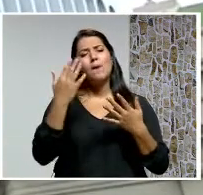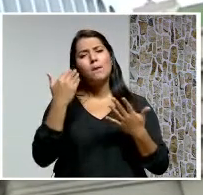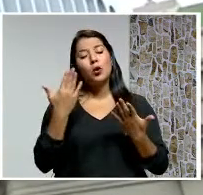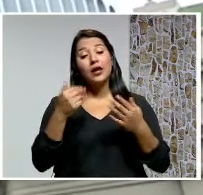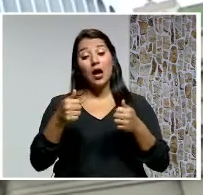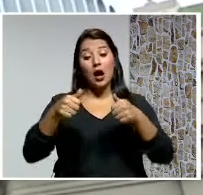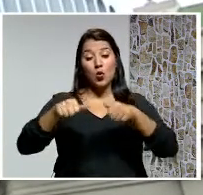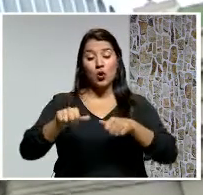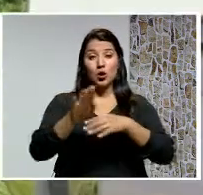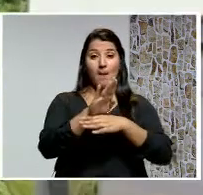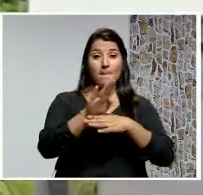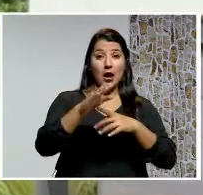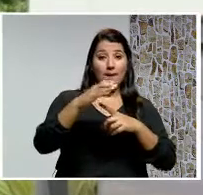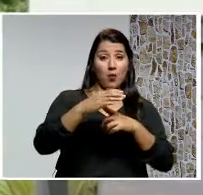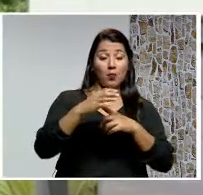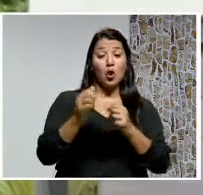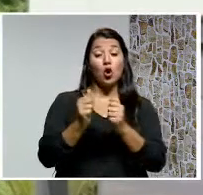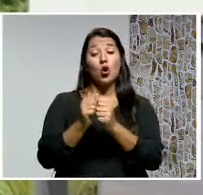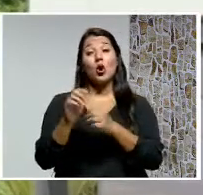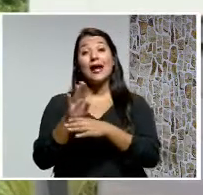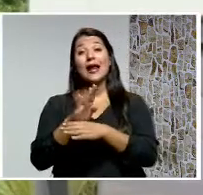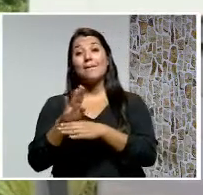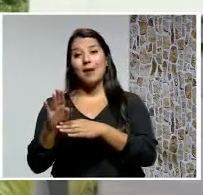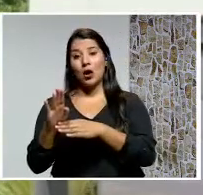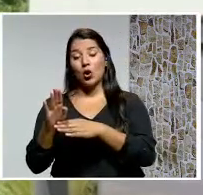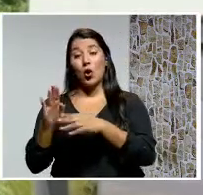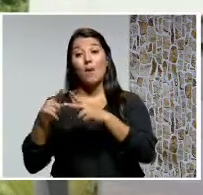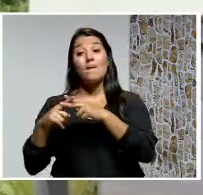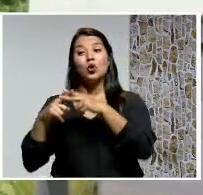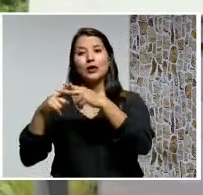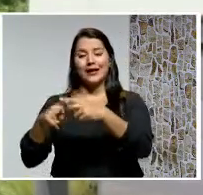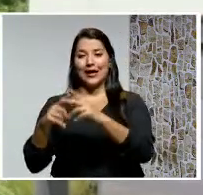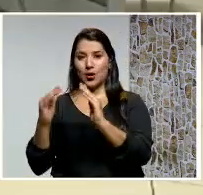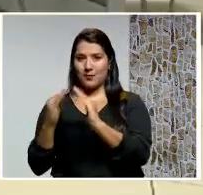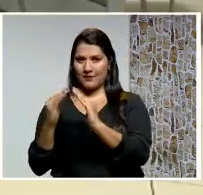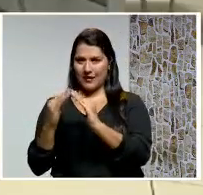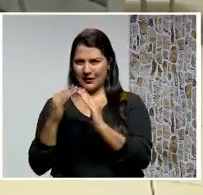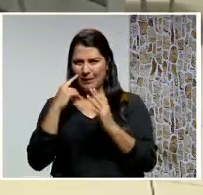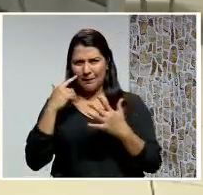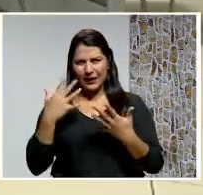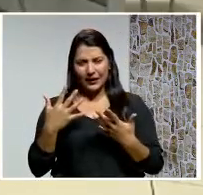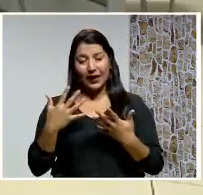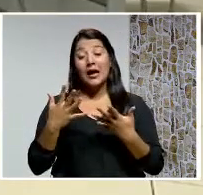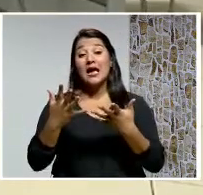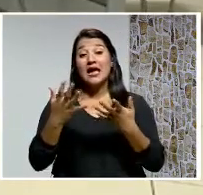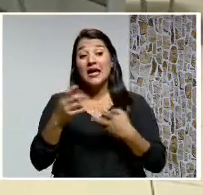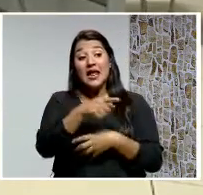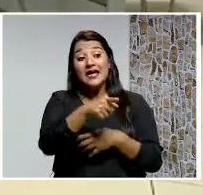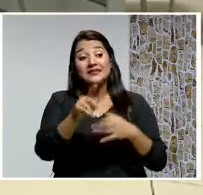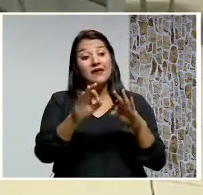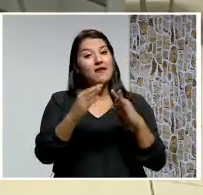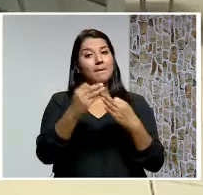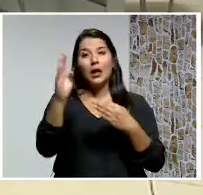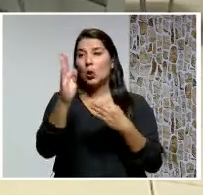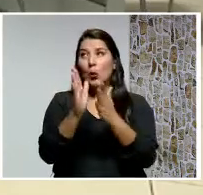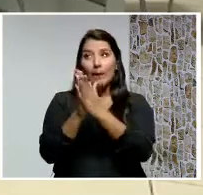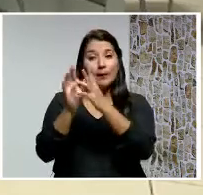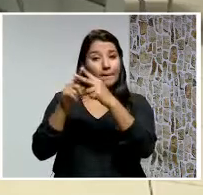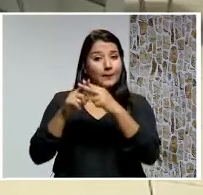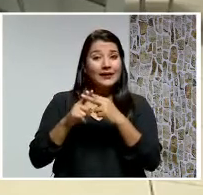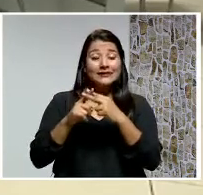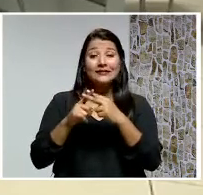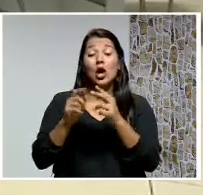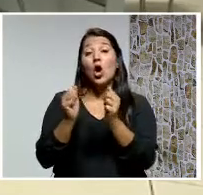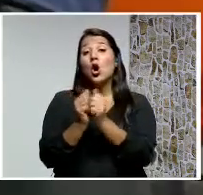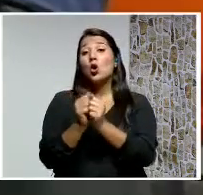alianza entre el Banco Popular y el Banco Hipotecario de la Vivienda, que busca que las familias que nunca han accedido a un bono y con ingresos de